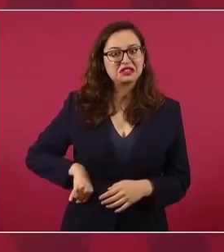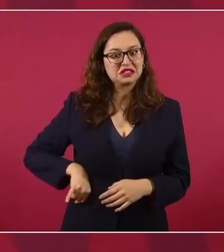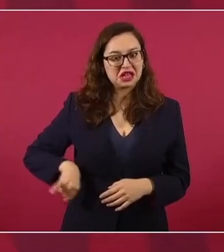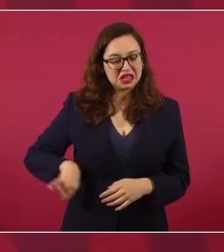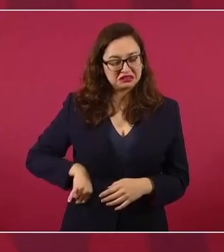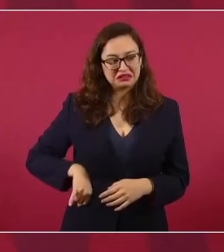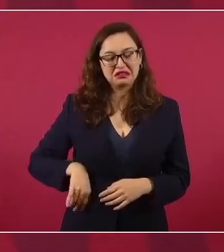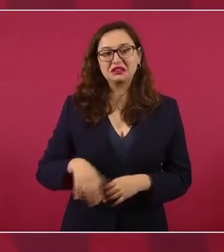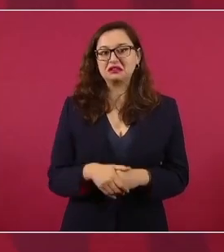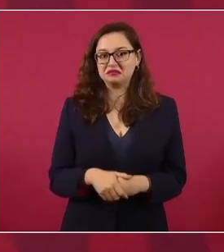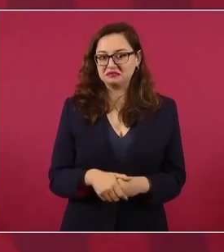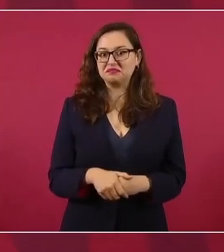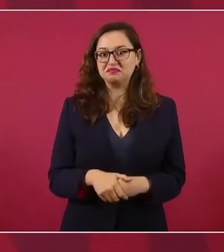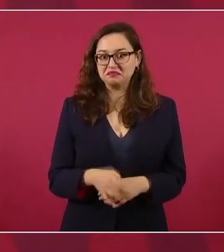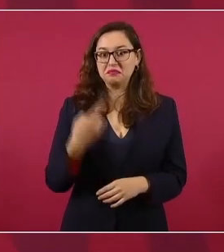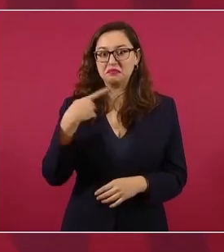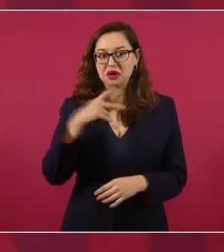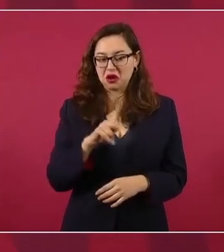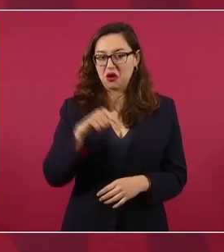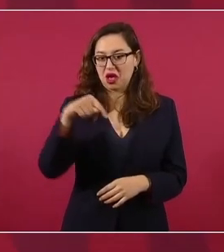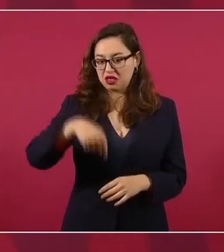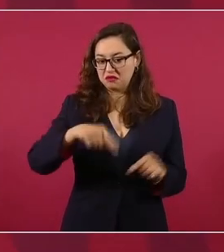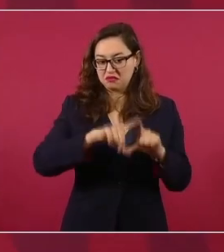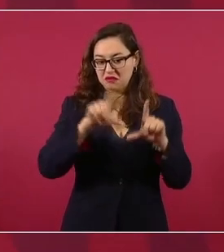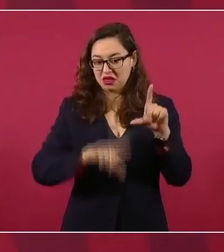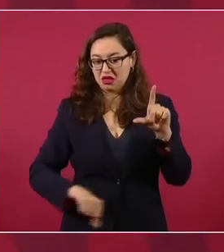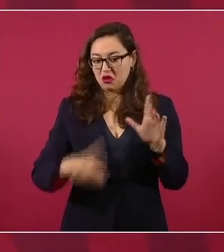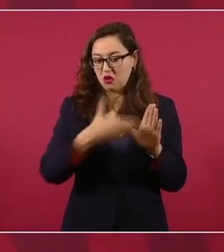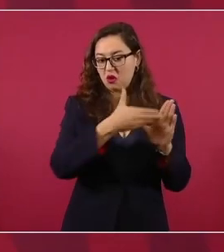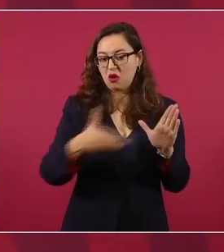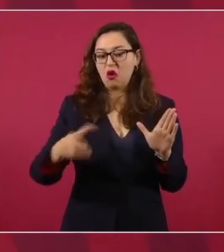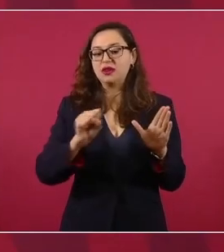México, todo el siglo XIX,